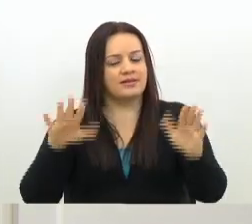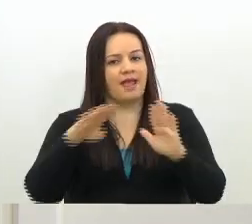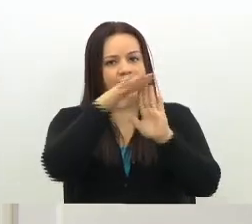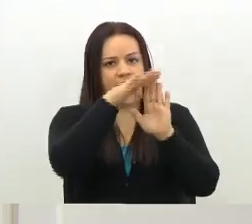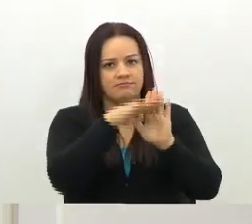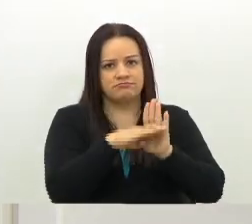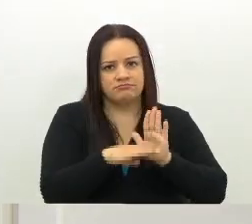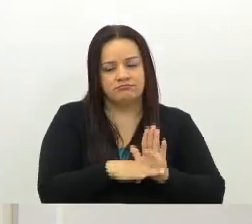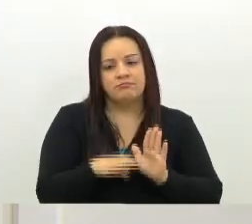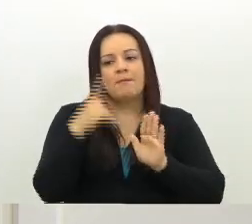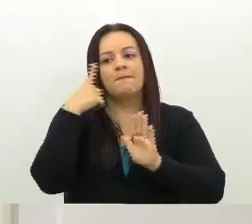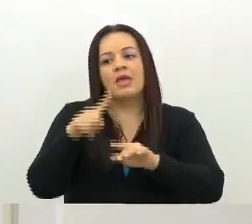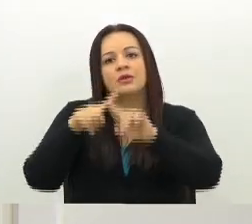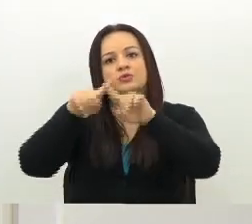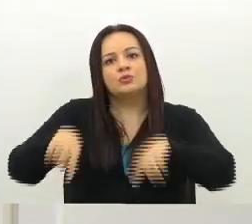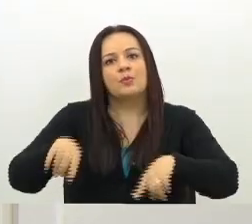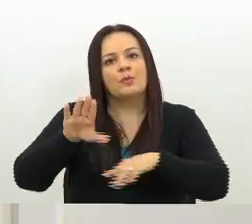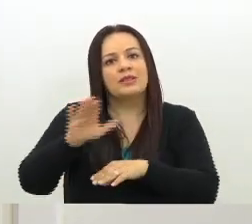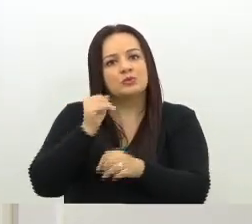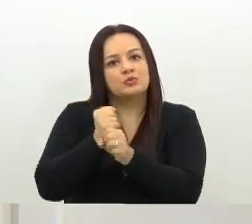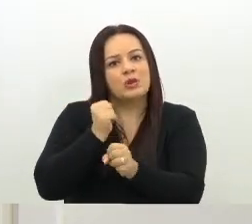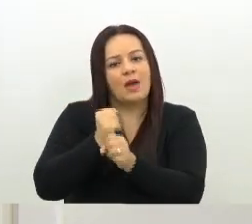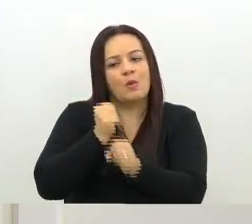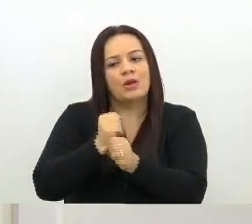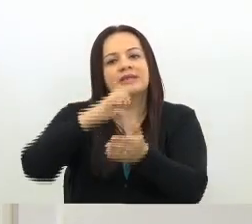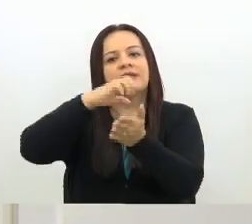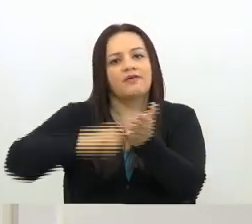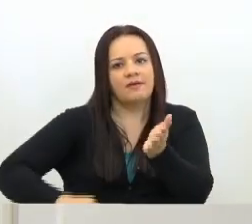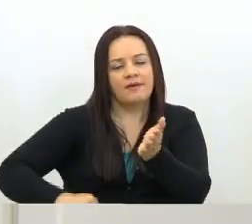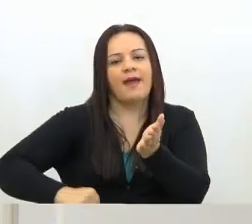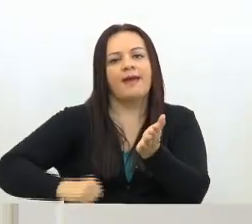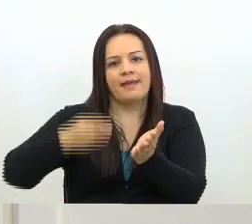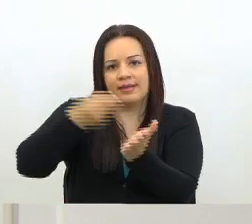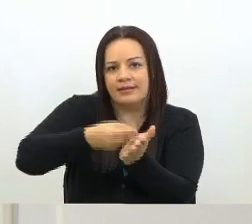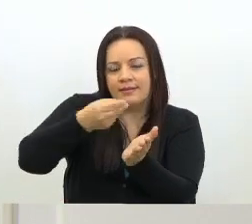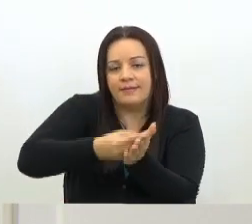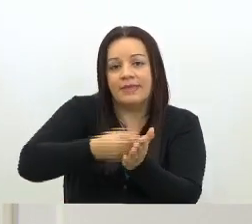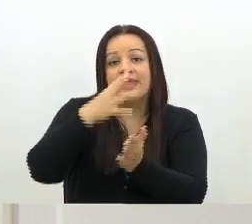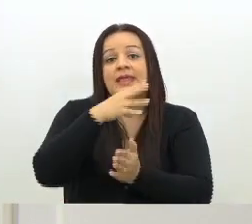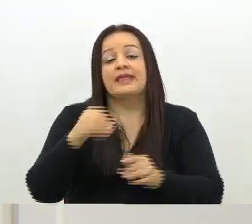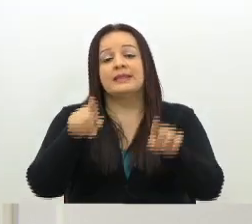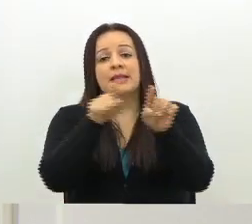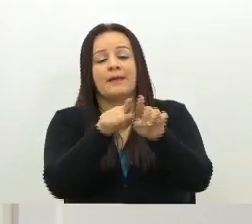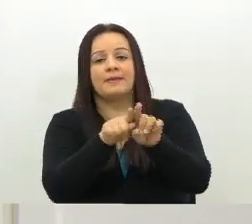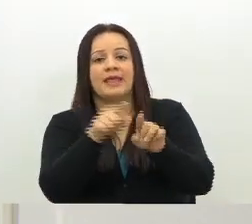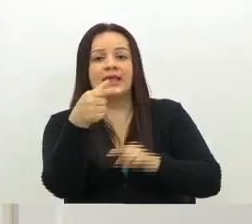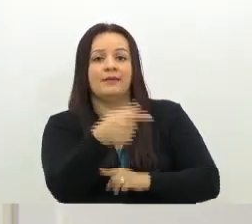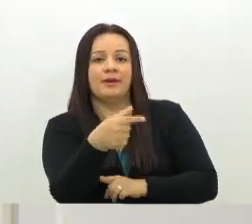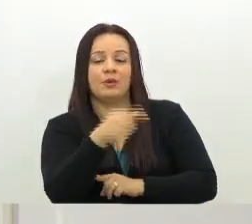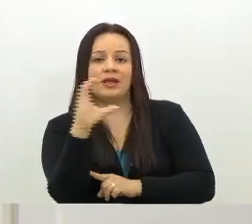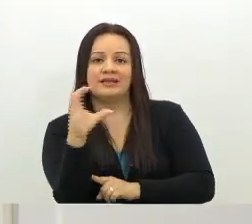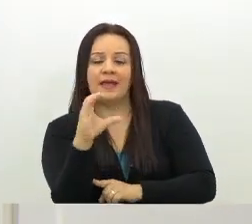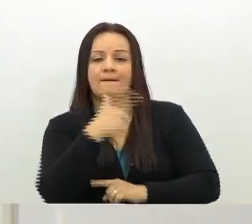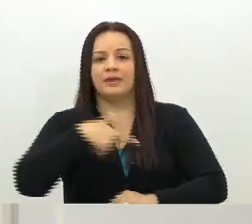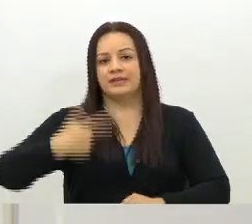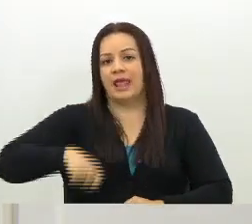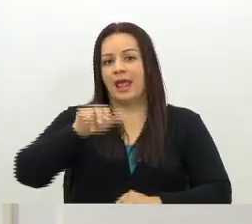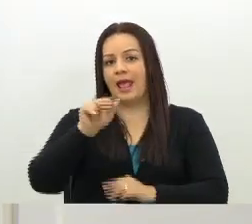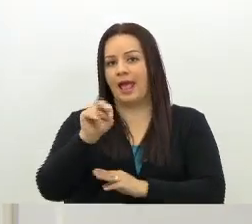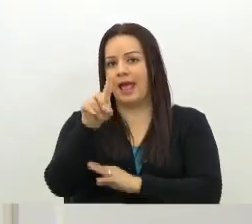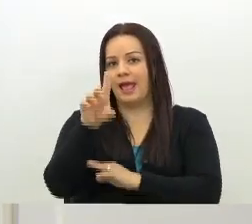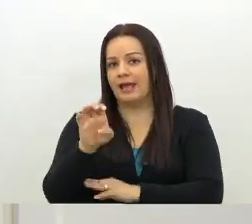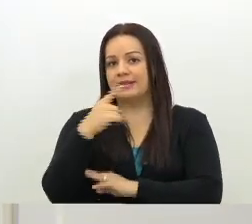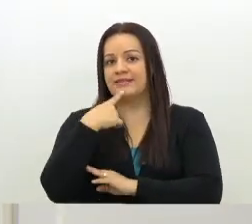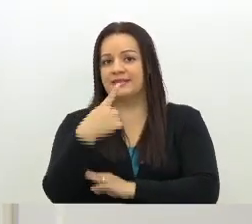para quienes suspendan labores, se les rebaja el salario. Y al respecto, el señor Gilberto Cascante, presidente de la ANDE,